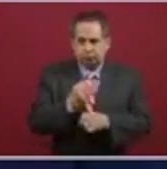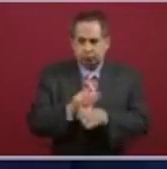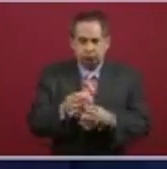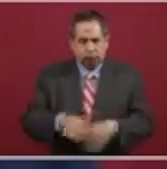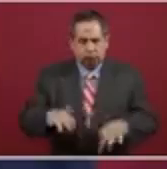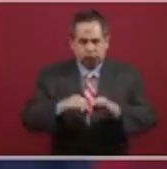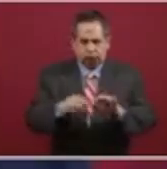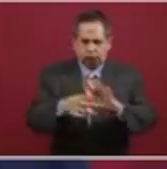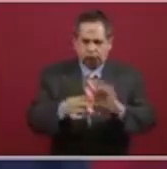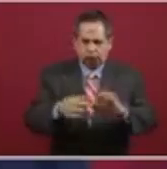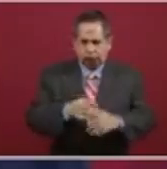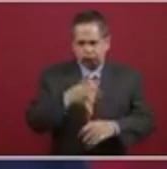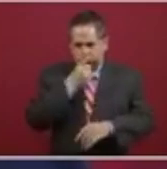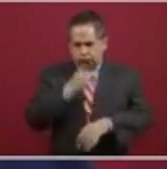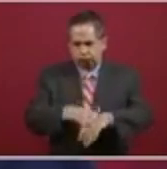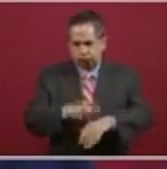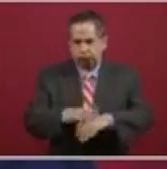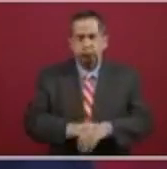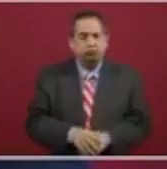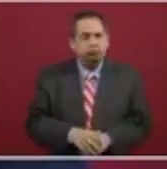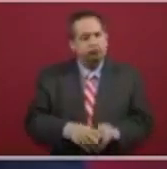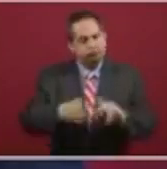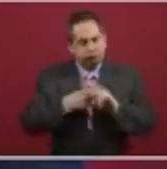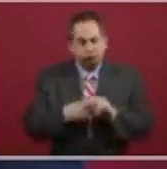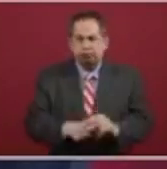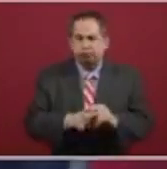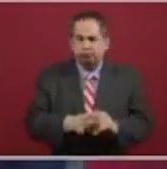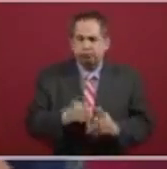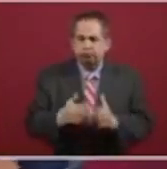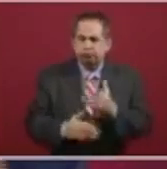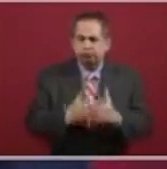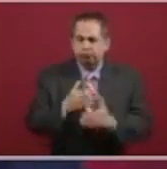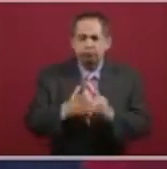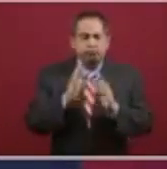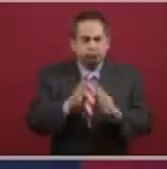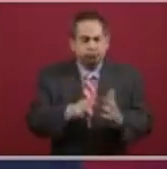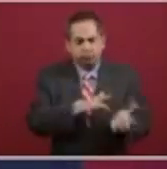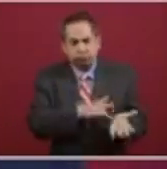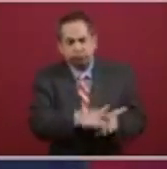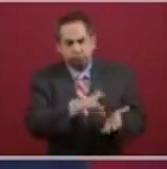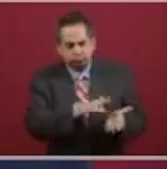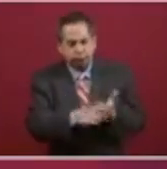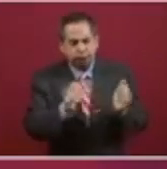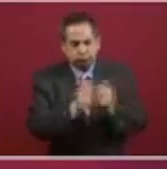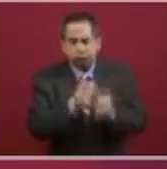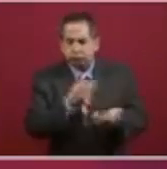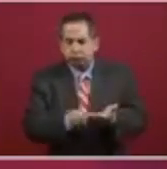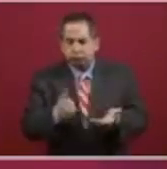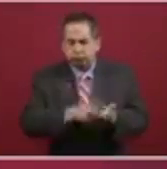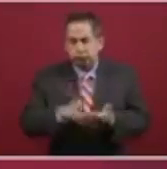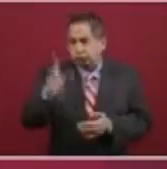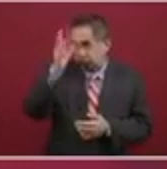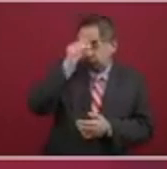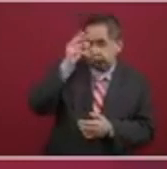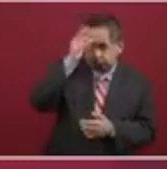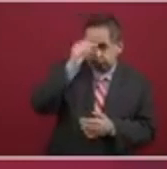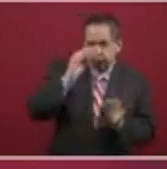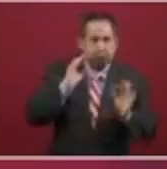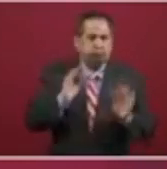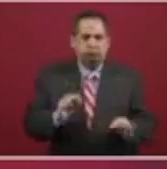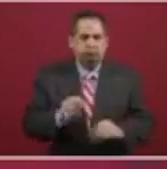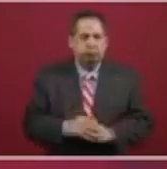importante, que se están capacitando y están recibiendo este apoyo. Lo tercero